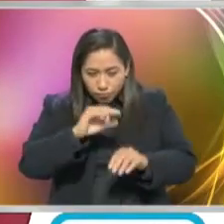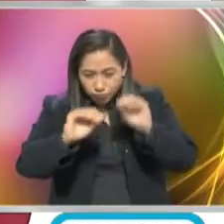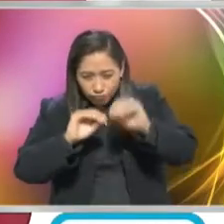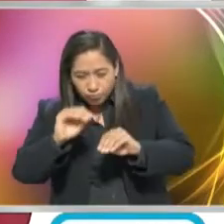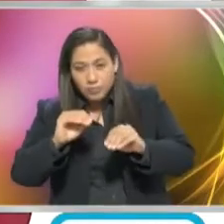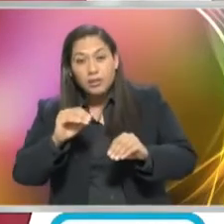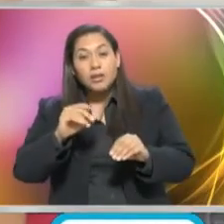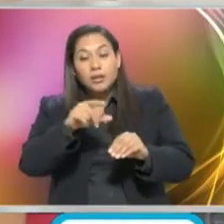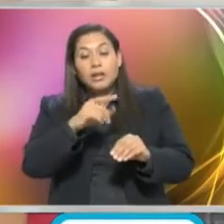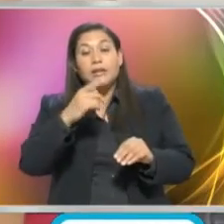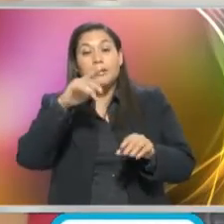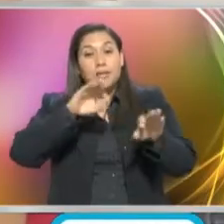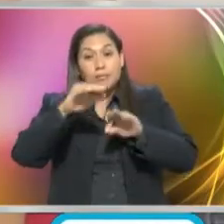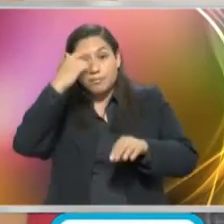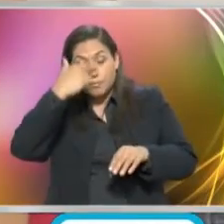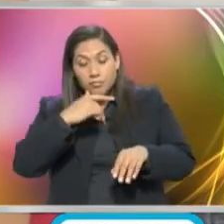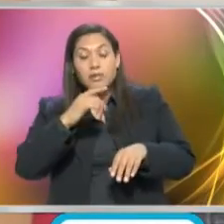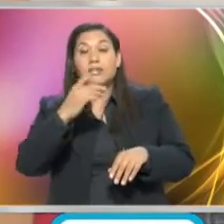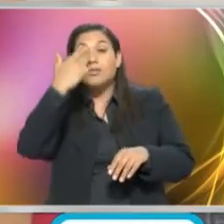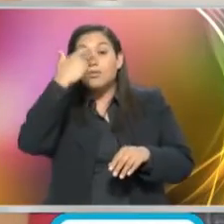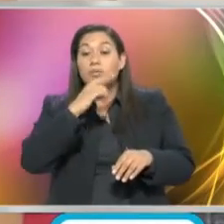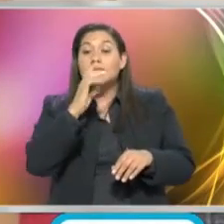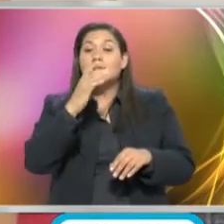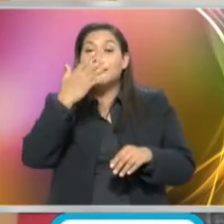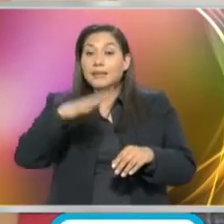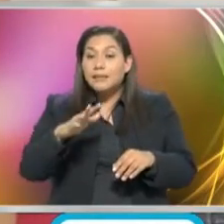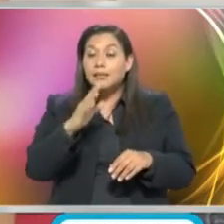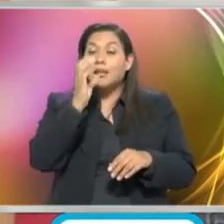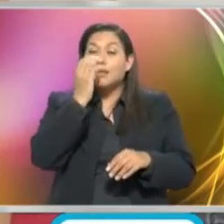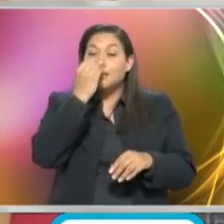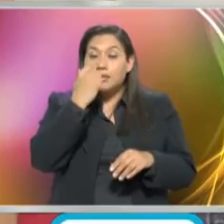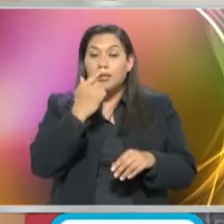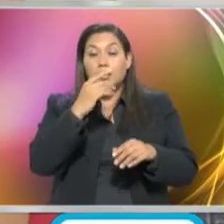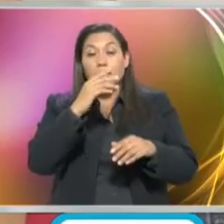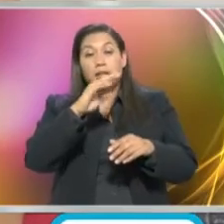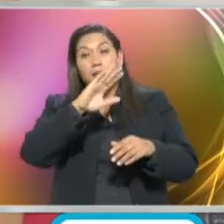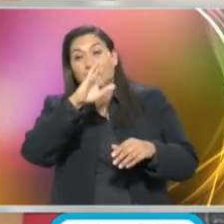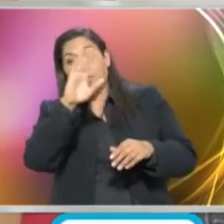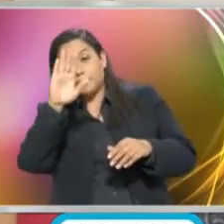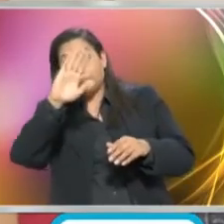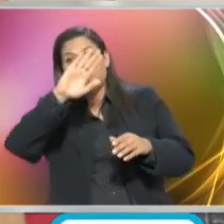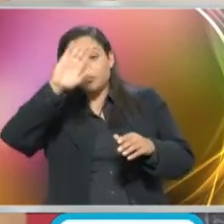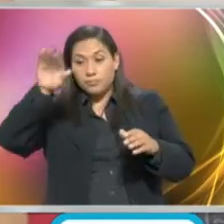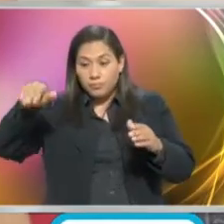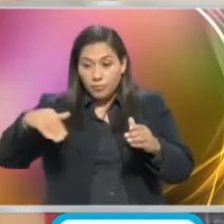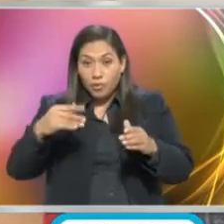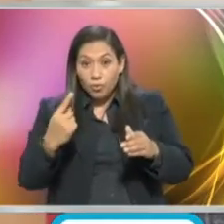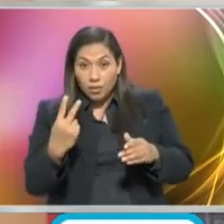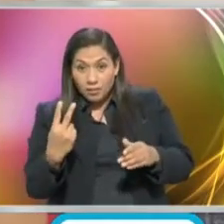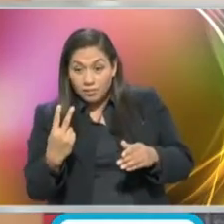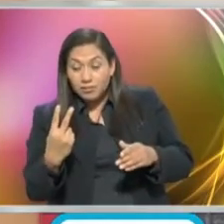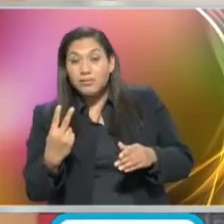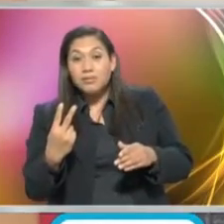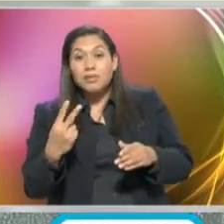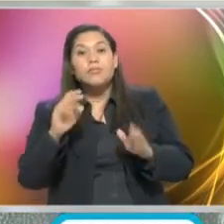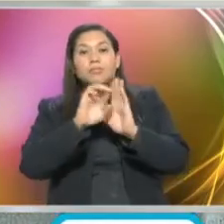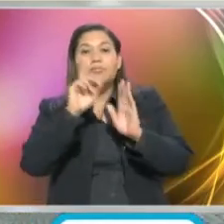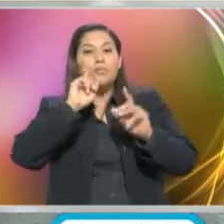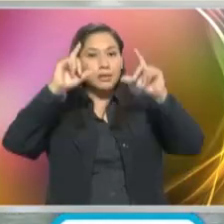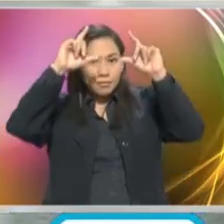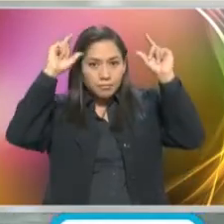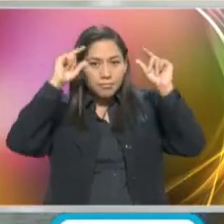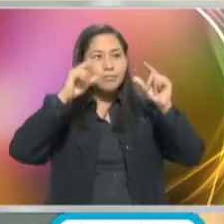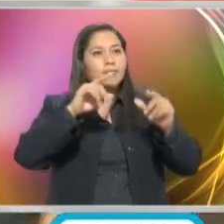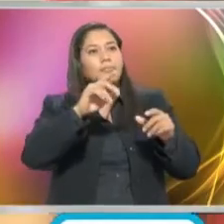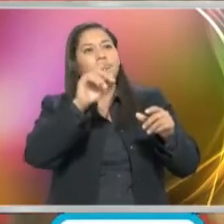entonces cenó una dona a las 10 y créanme que a la 1, a las 2, por ejemplo, las enfermeras van a estar yendo por las papitas.